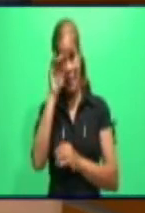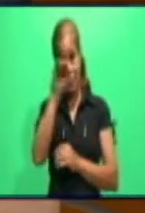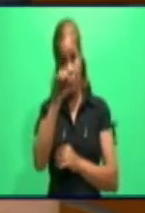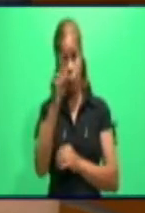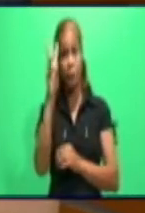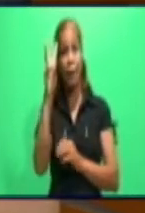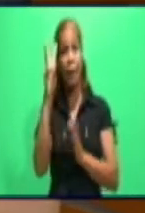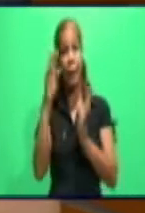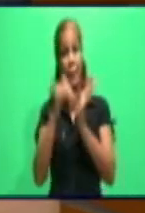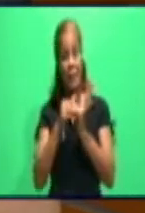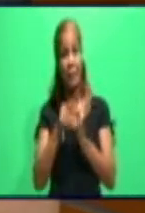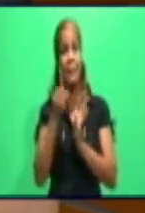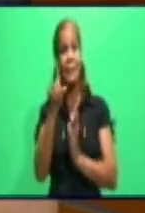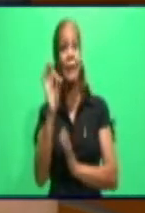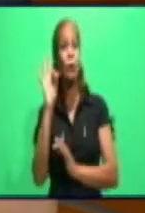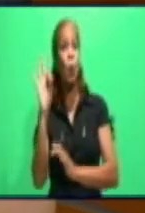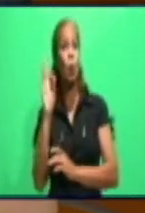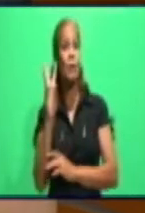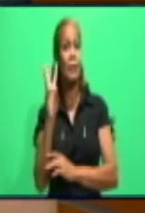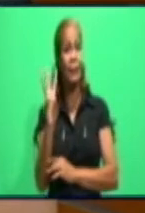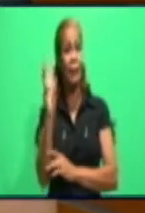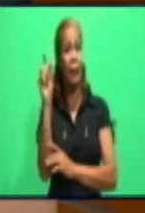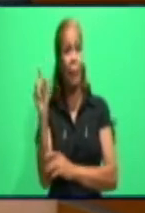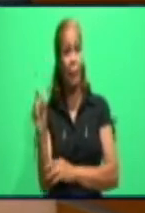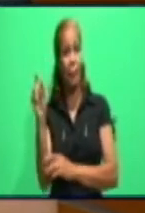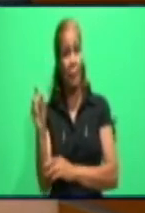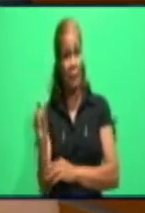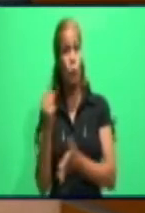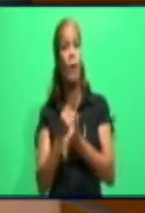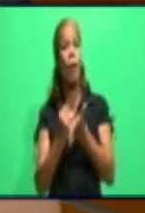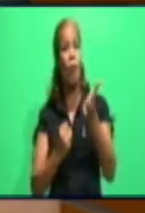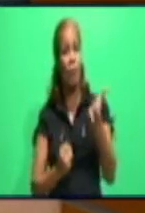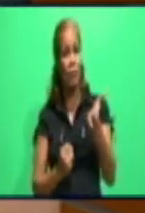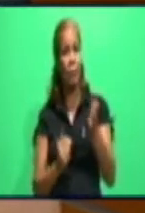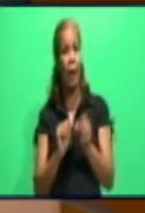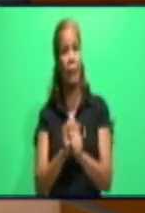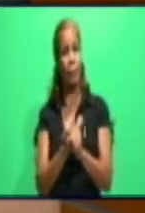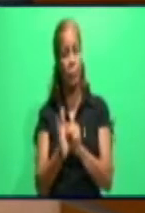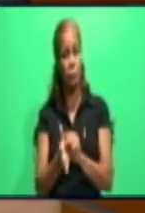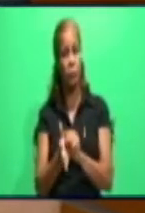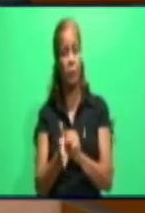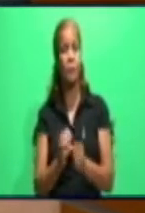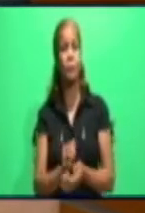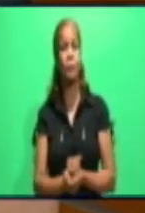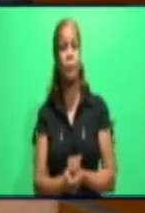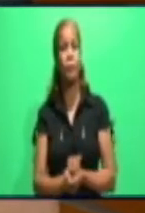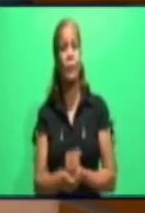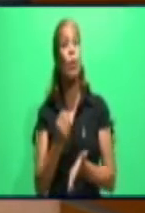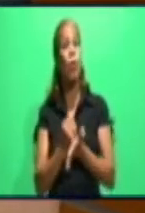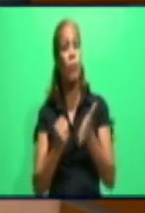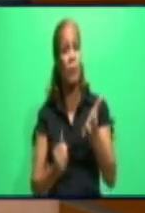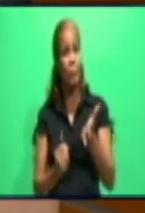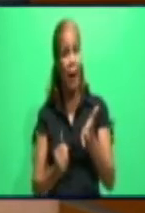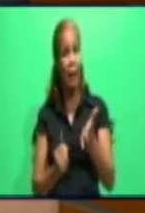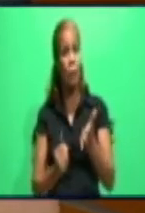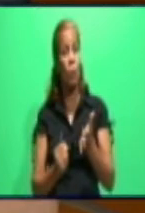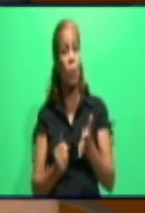183 personas relacionadas con este evento de la cob y confirmados activos en la provincia